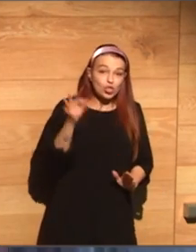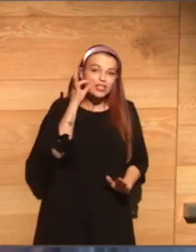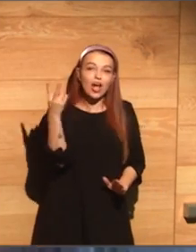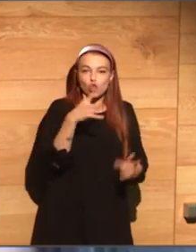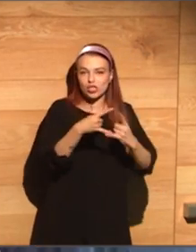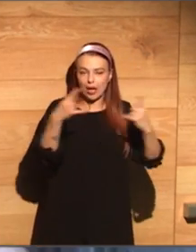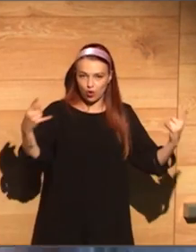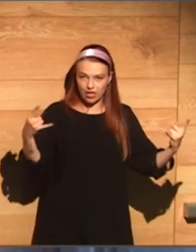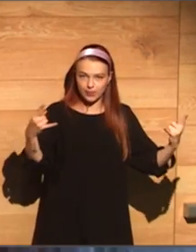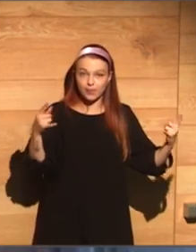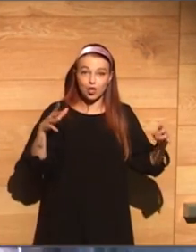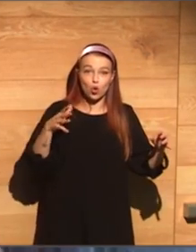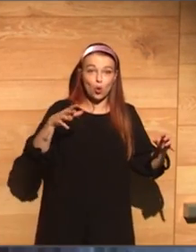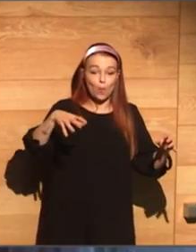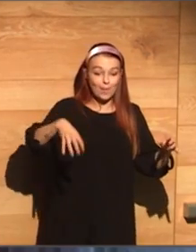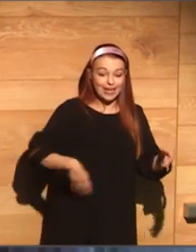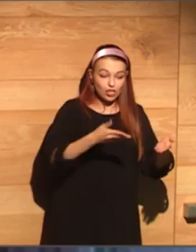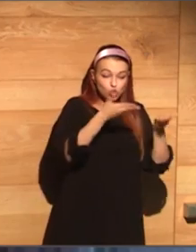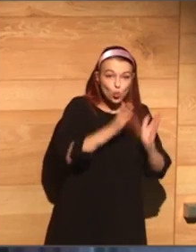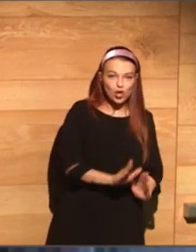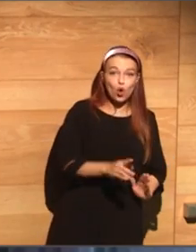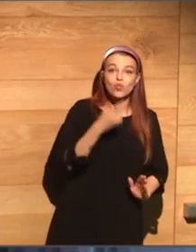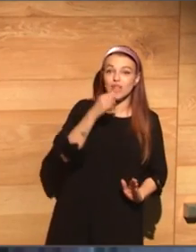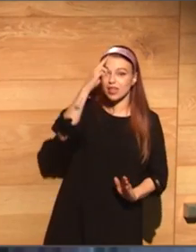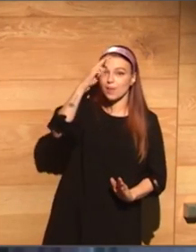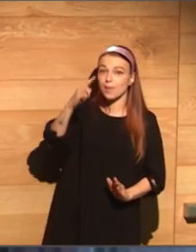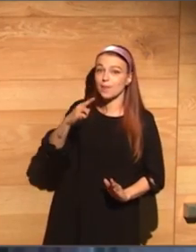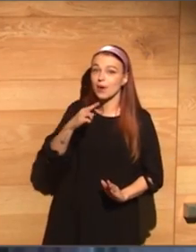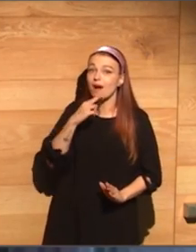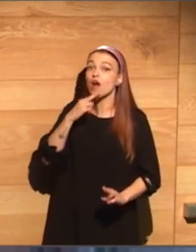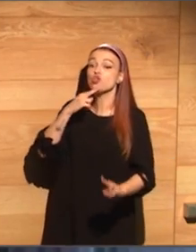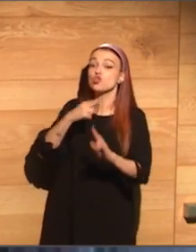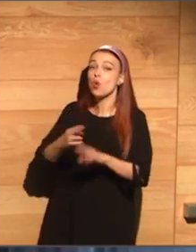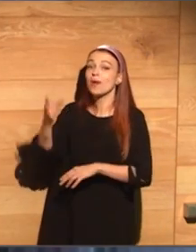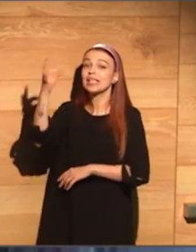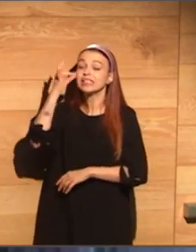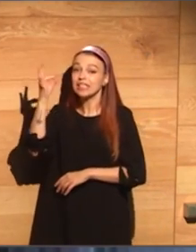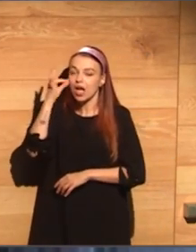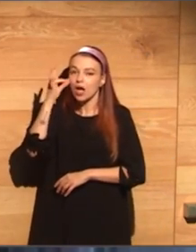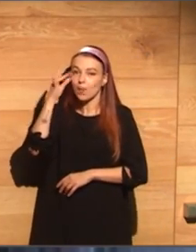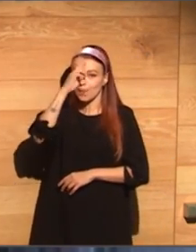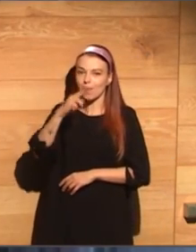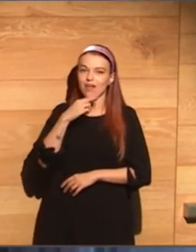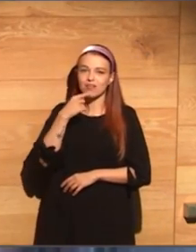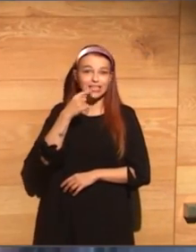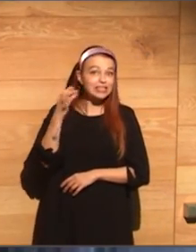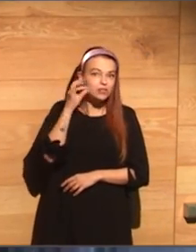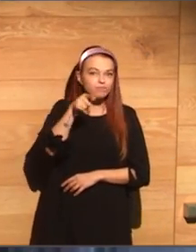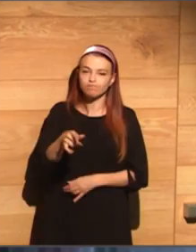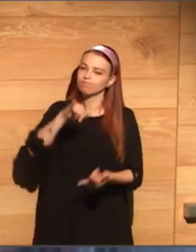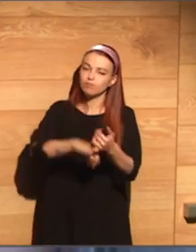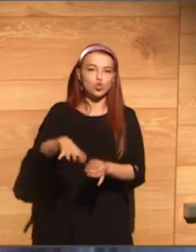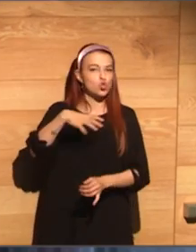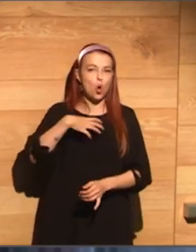cuando el hijo del marqués le dice al marqués de Linares cuál es el nombre de la chica. El marqués le dice que con esa chica no se puede casar,